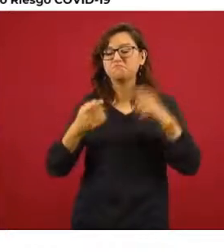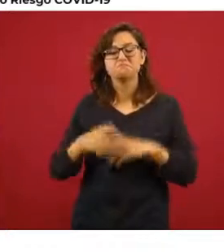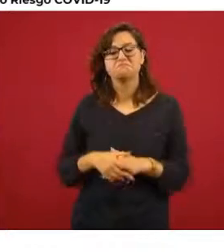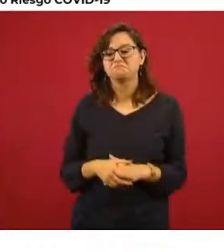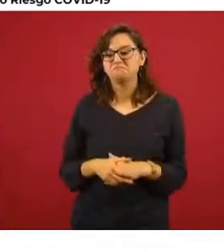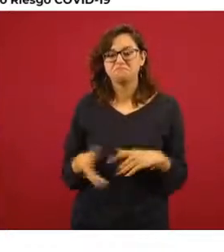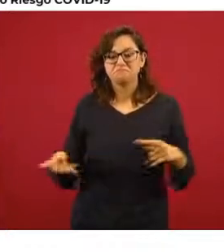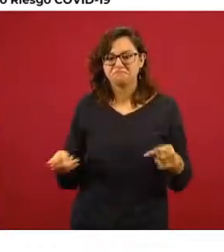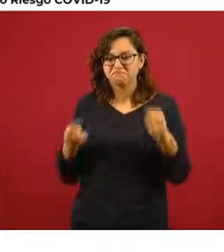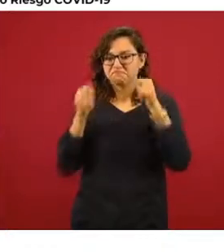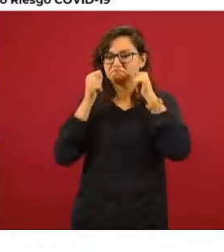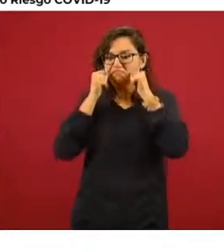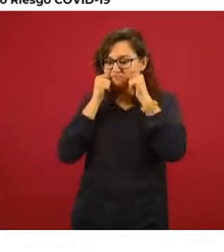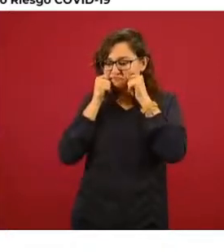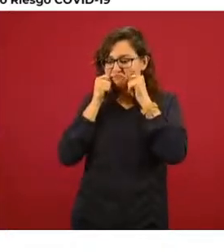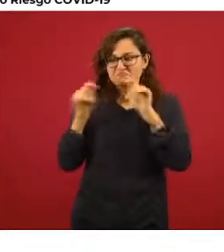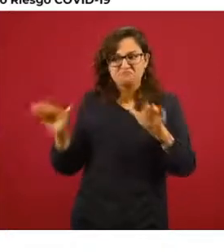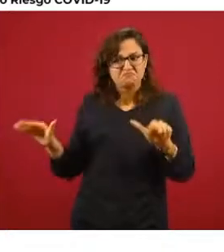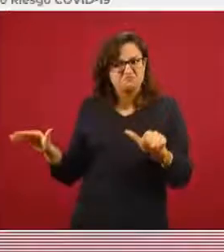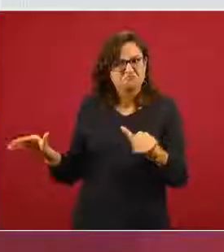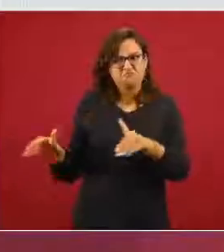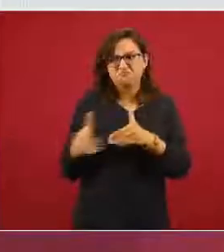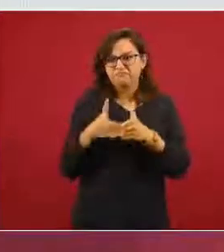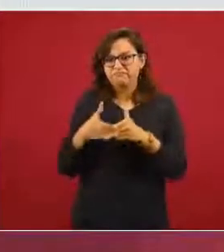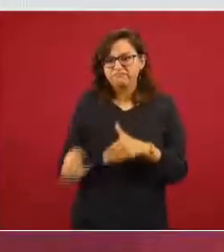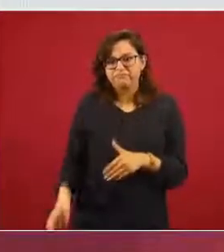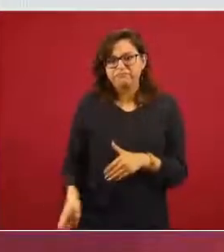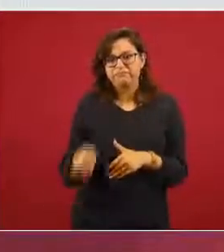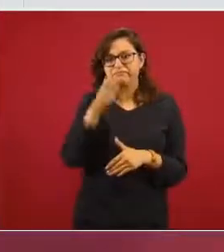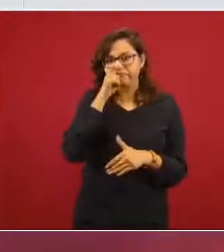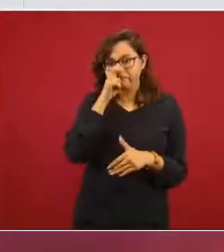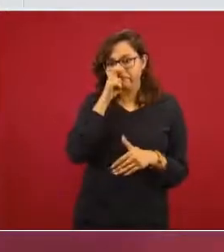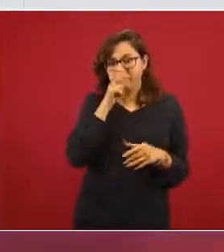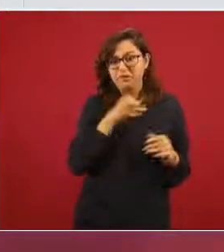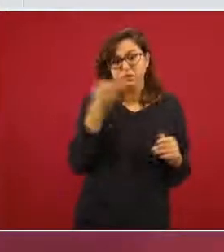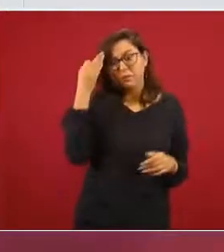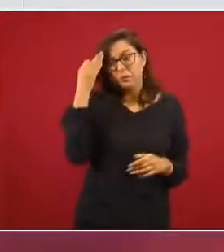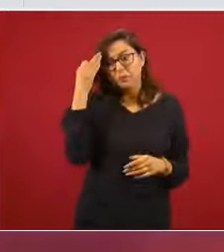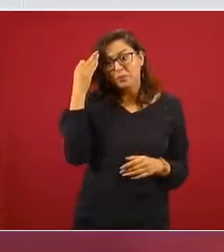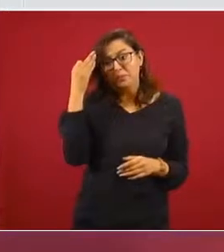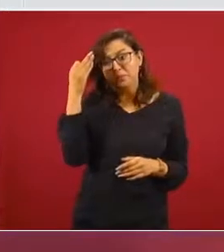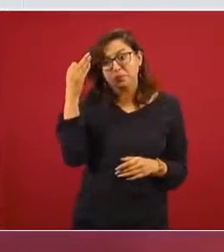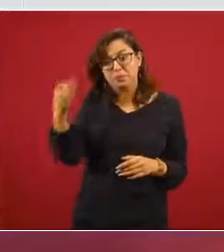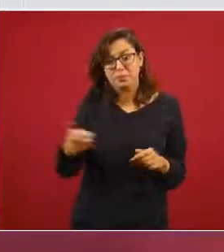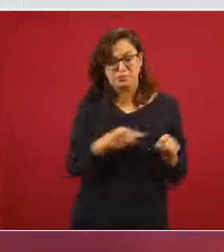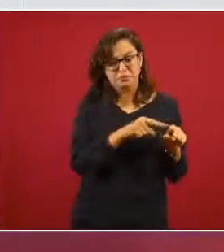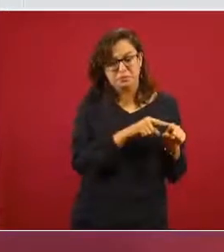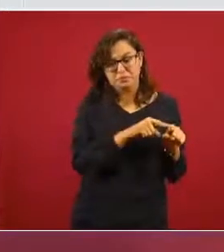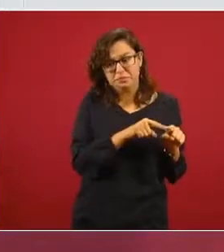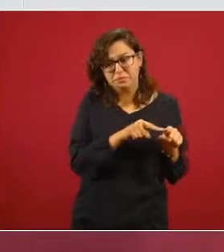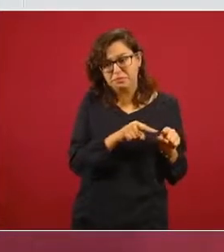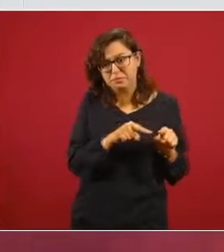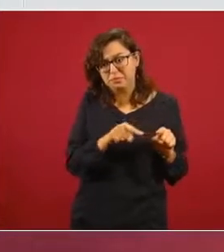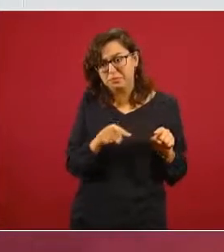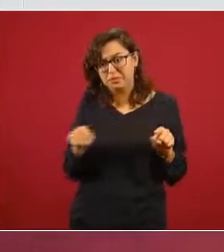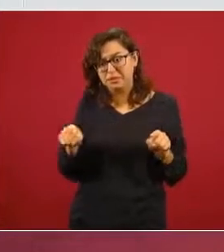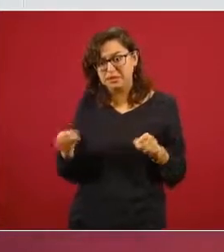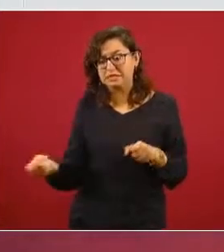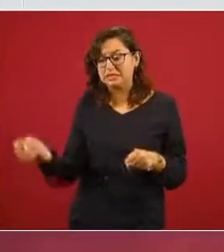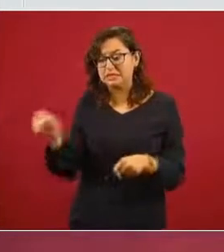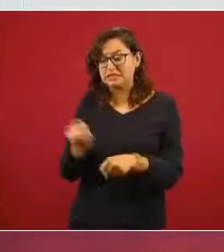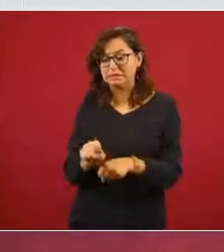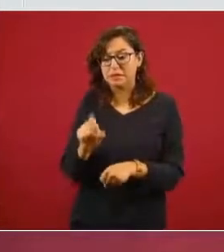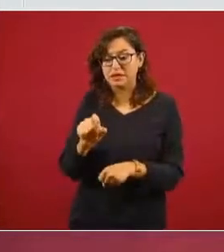aún así mantuvieron un cierre muy estricto por un periodo muy largo, lo que ayudó a que hasta la semana